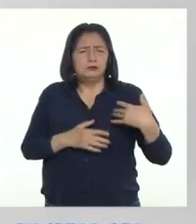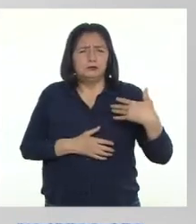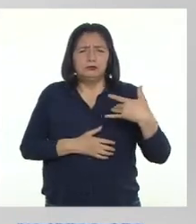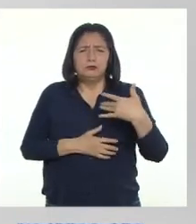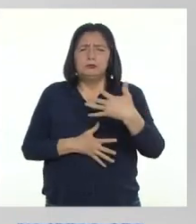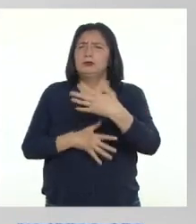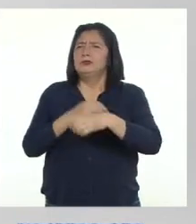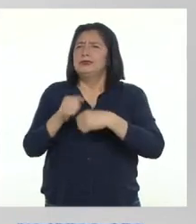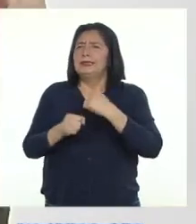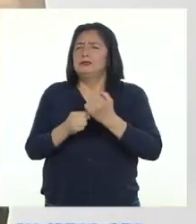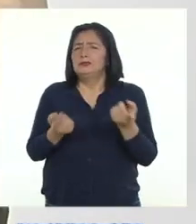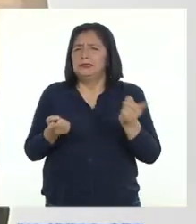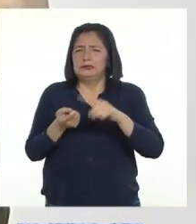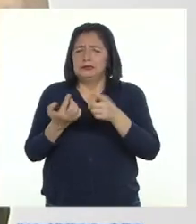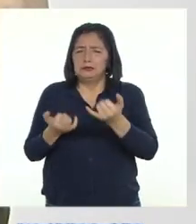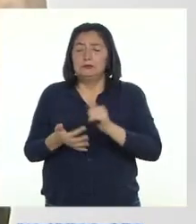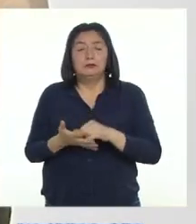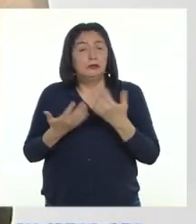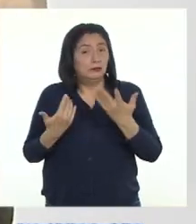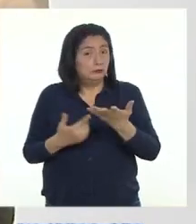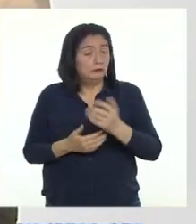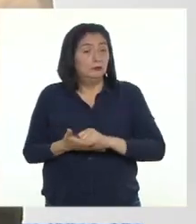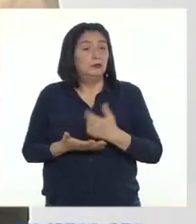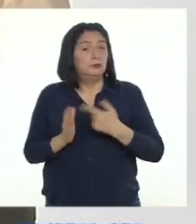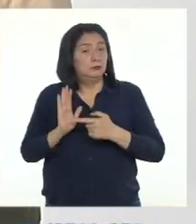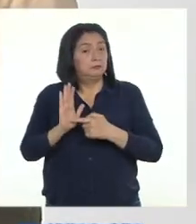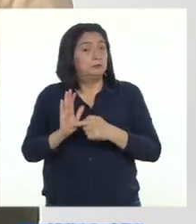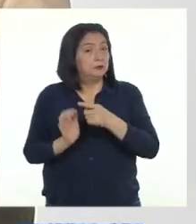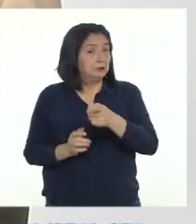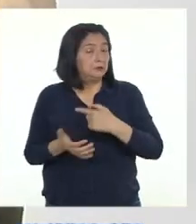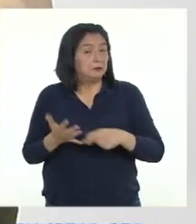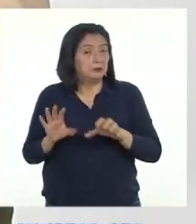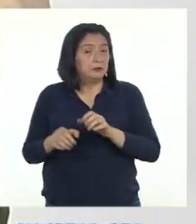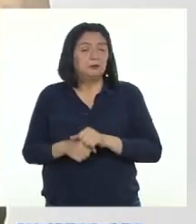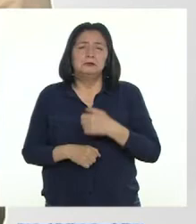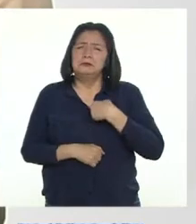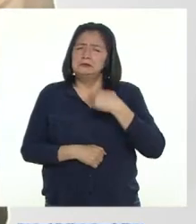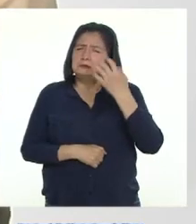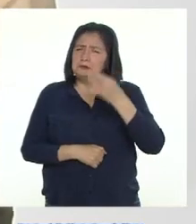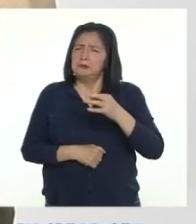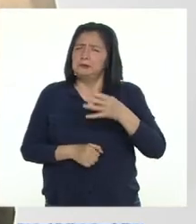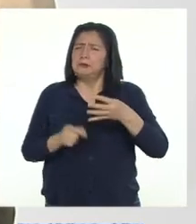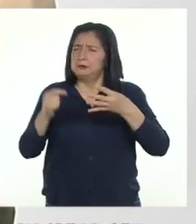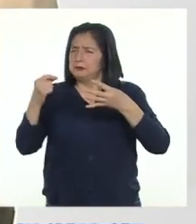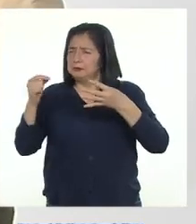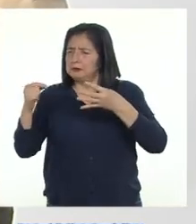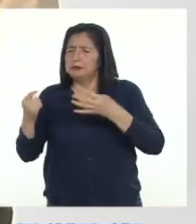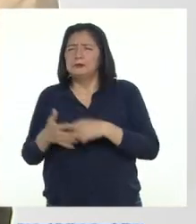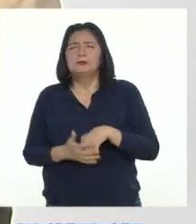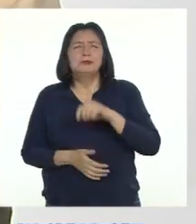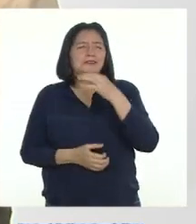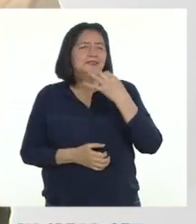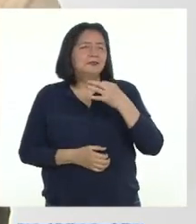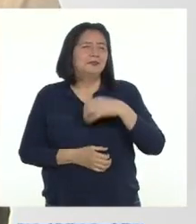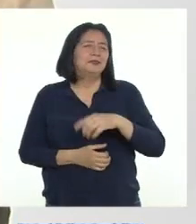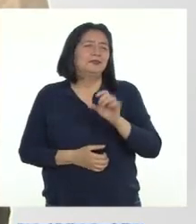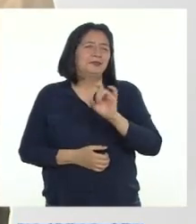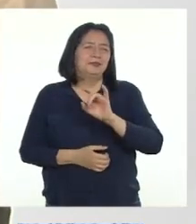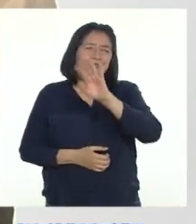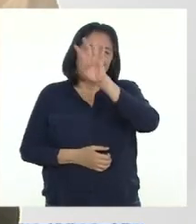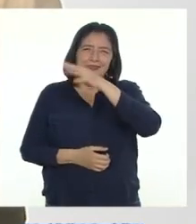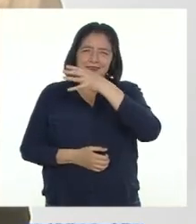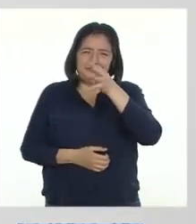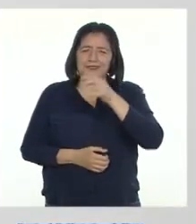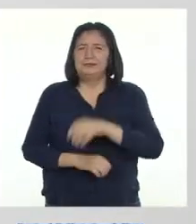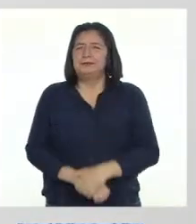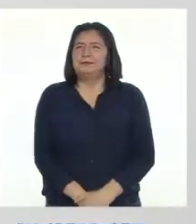años hasta el día de hoy. Ahora que Celeste nos ha mostrado su reto, creo que podemos revisarlo junto a nuestra siempre útil tablita